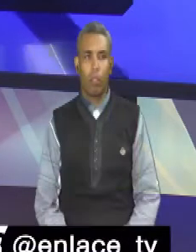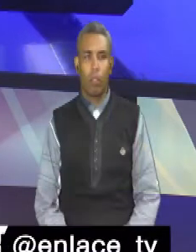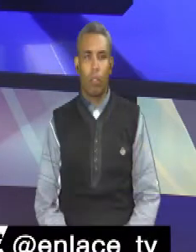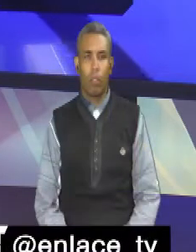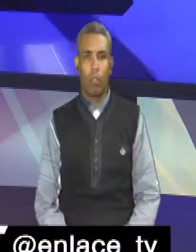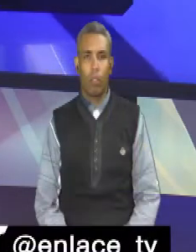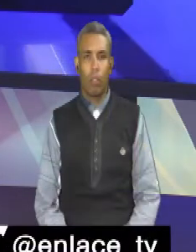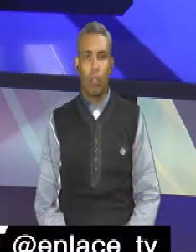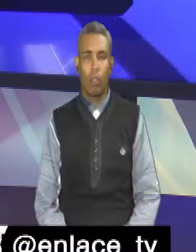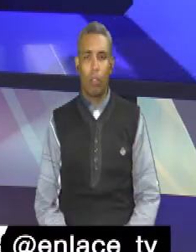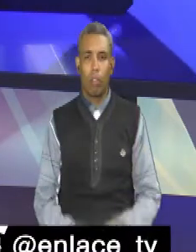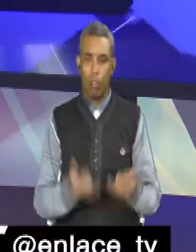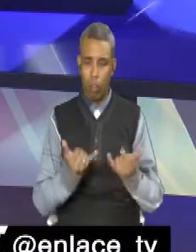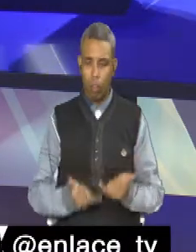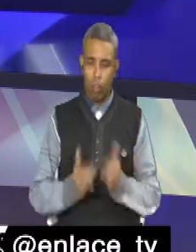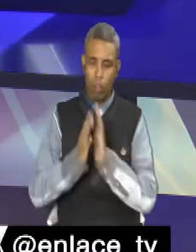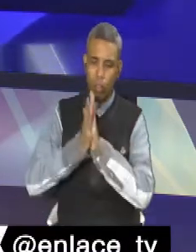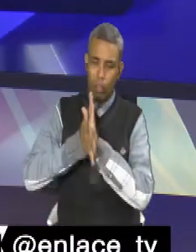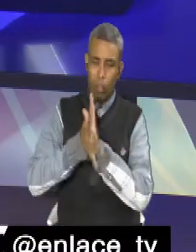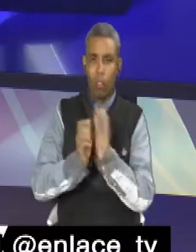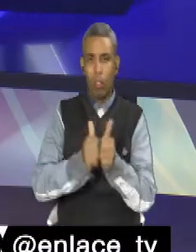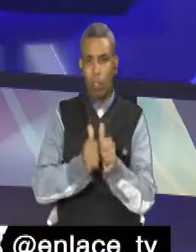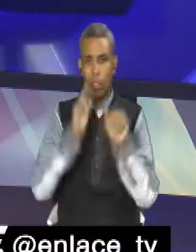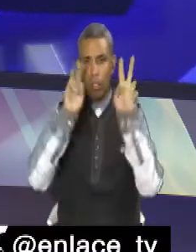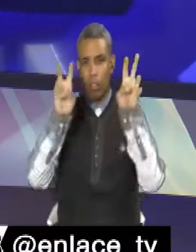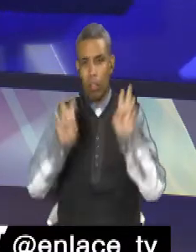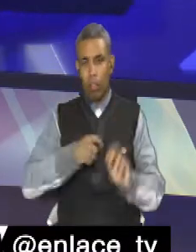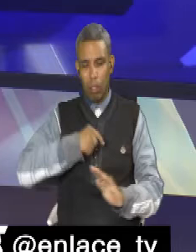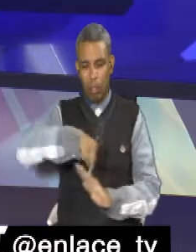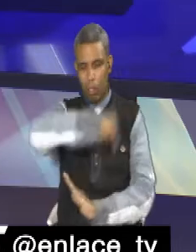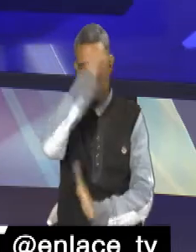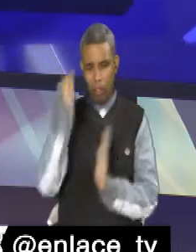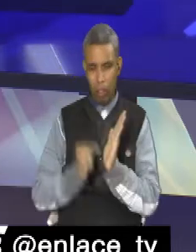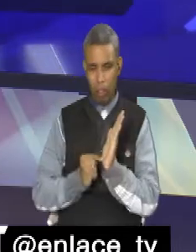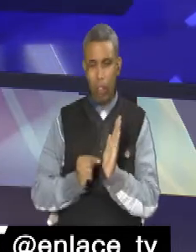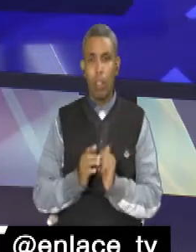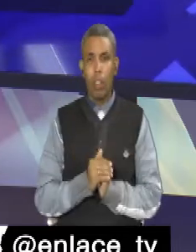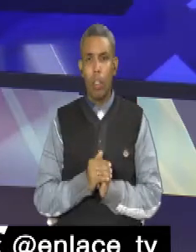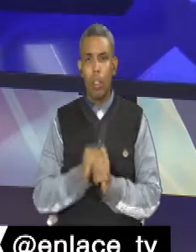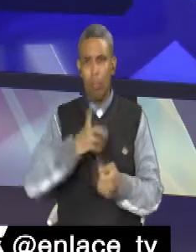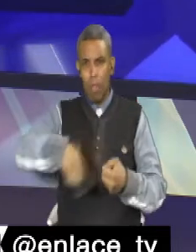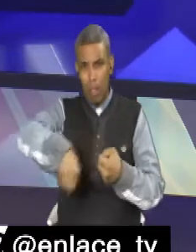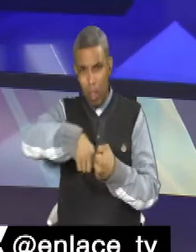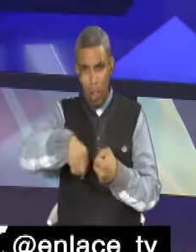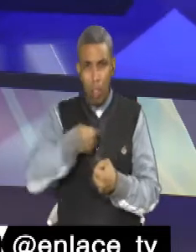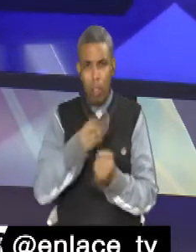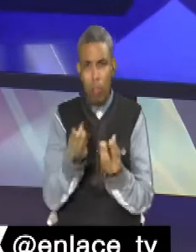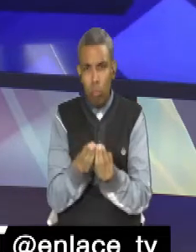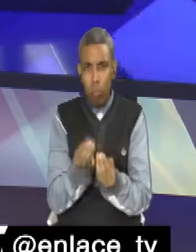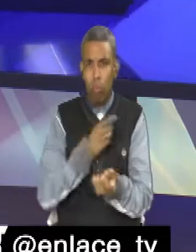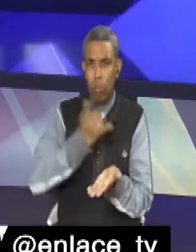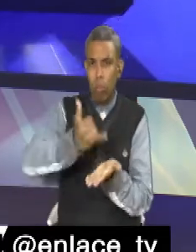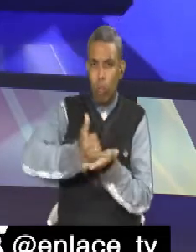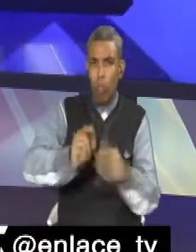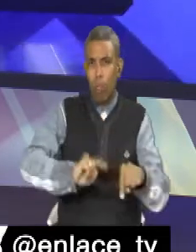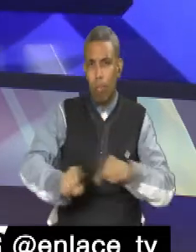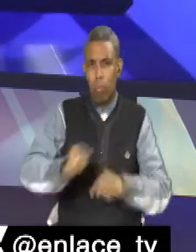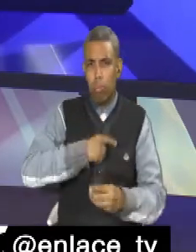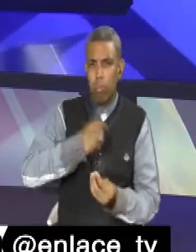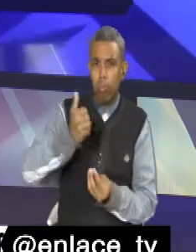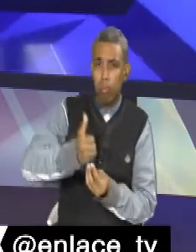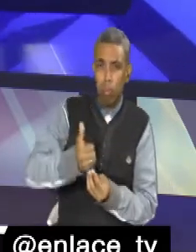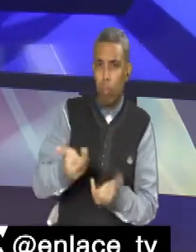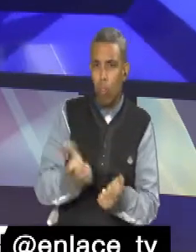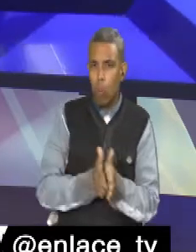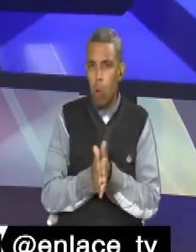Minutos y ya está aquí toda la información deportiva en Enlace Noticias. El cuerpo técnico y jugadores de la Alianza Petrolera opinaron sobre los resultados que requieren